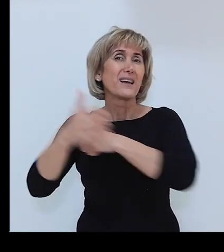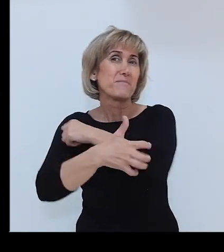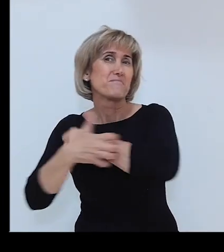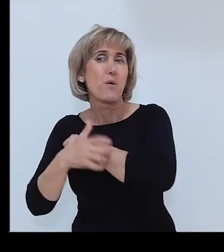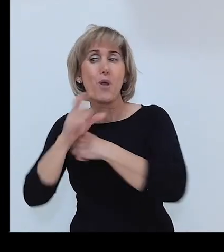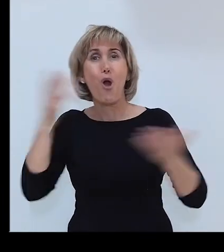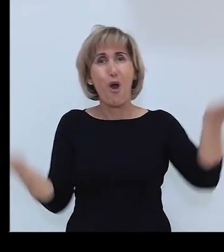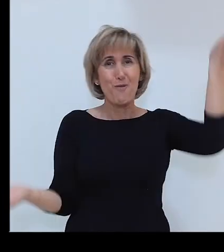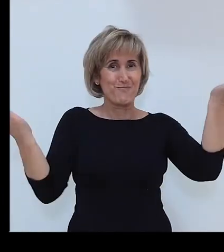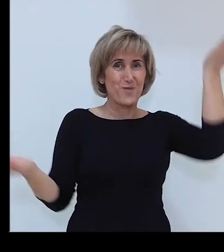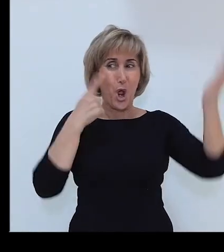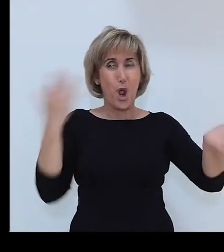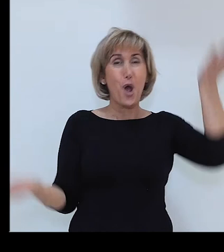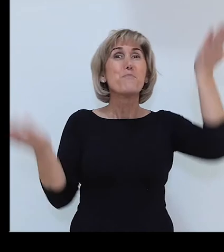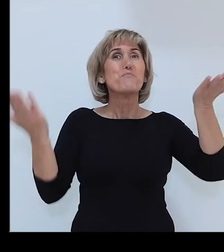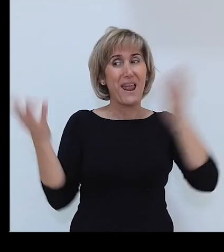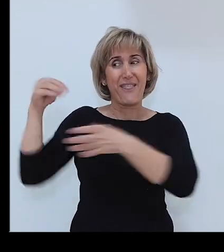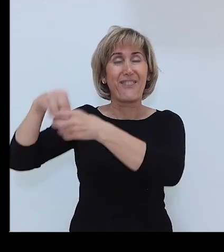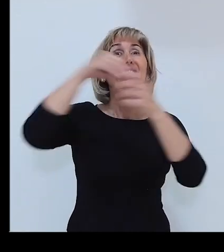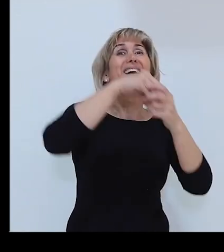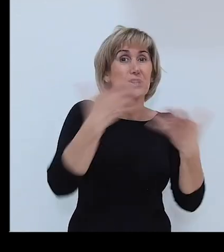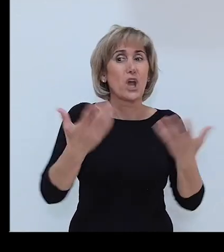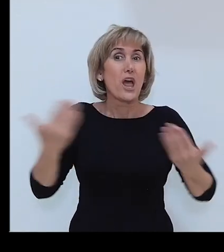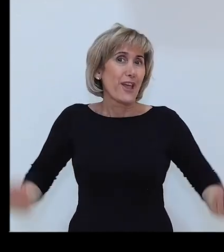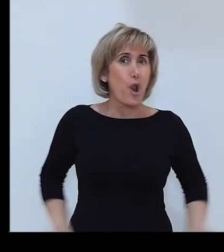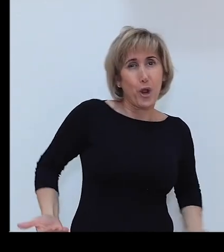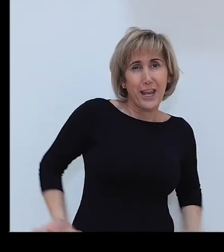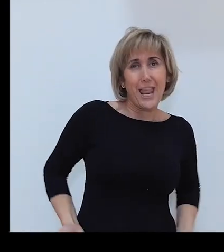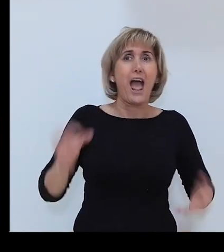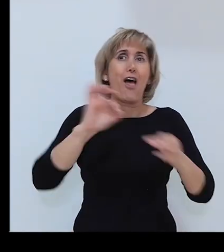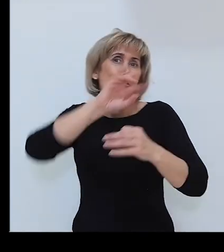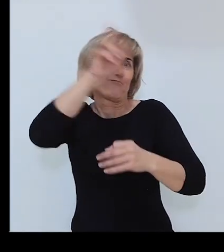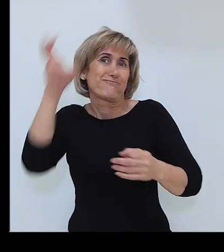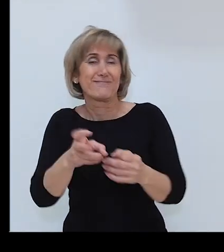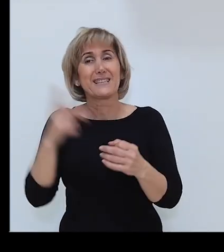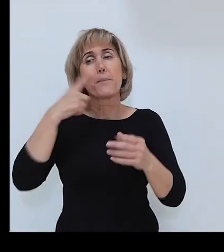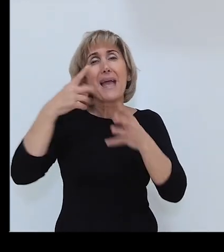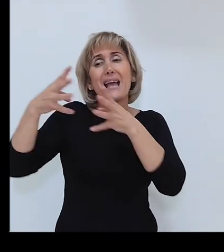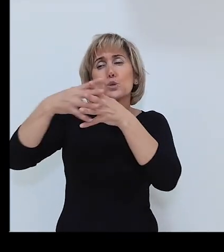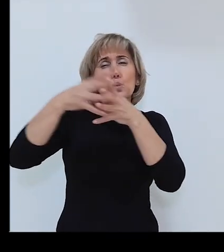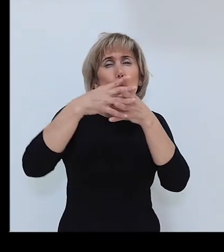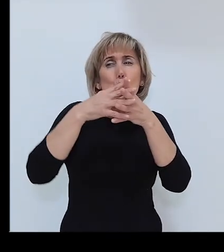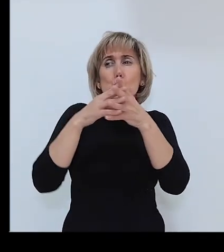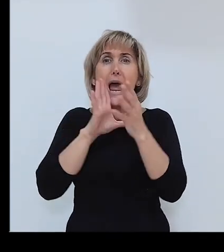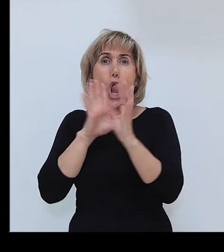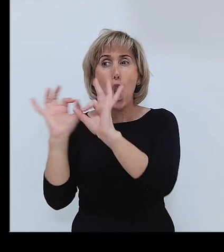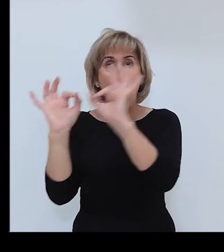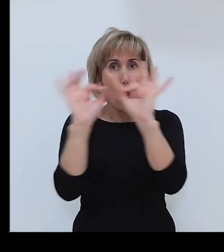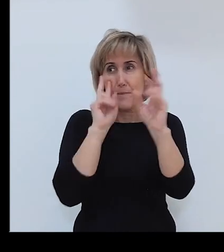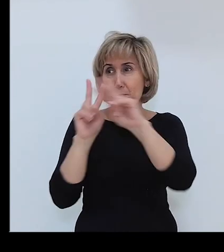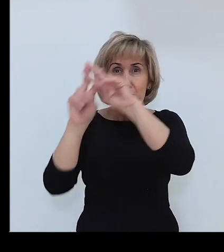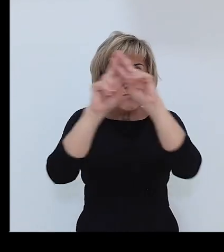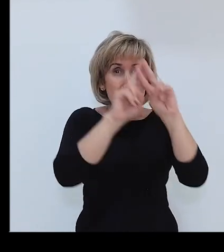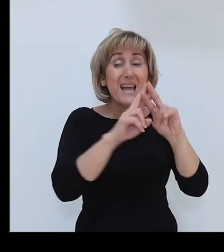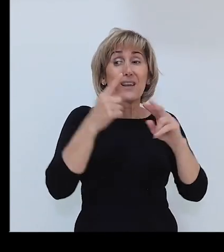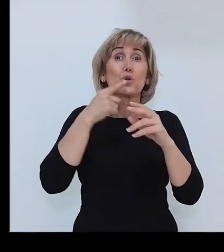hogar burgués que cómo se reproduce ese mismo orden patriarcal en el hogar pobre o en el de los sirvientes, etcétera, pero ahí sigue